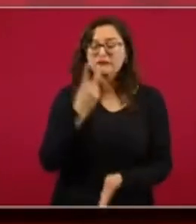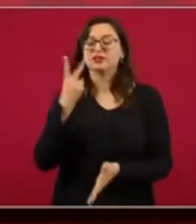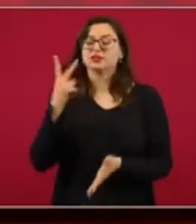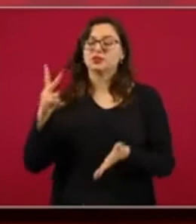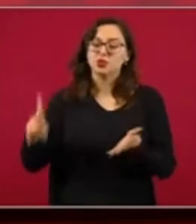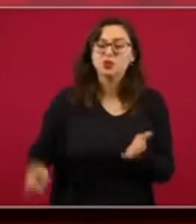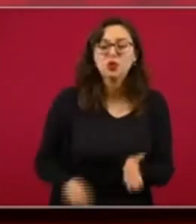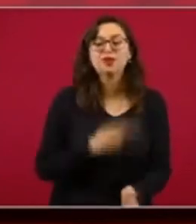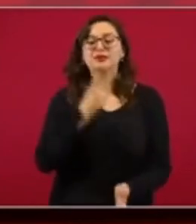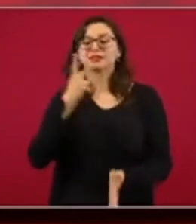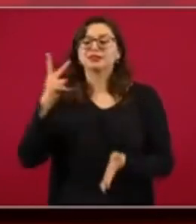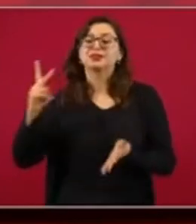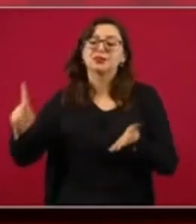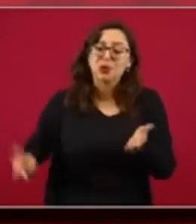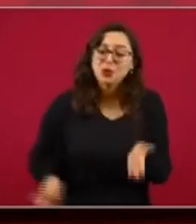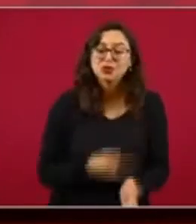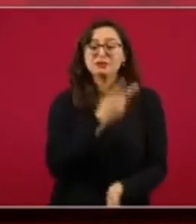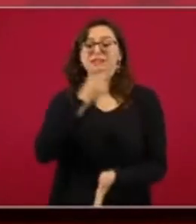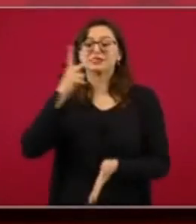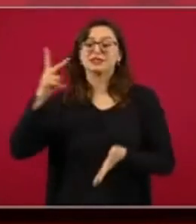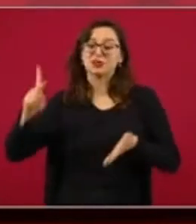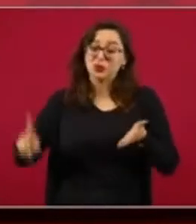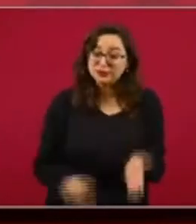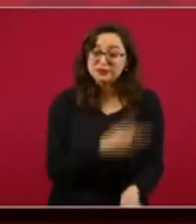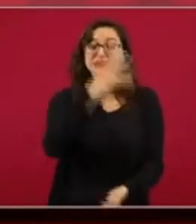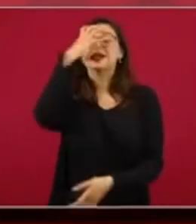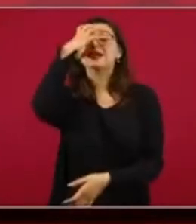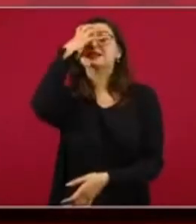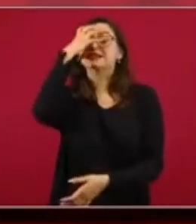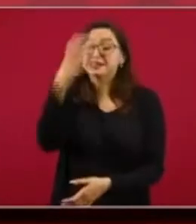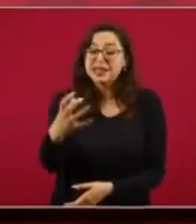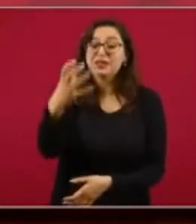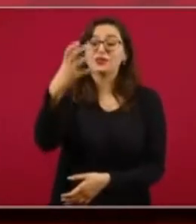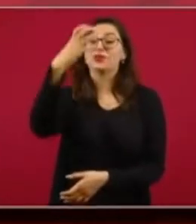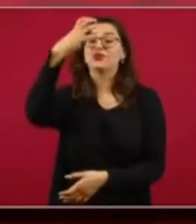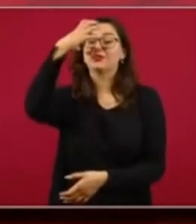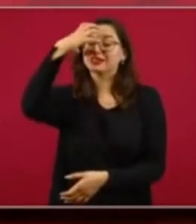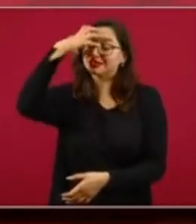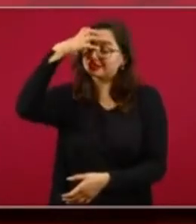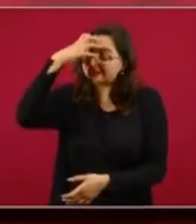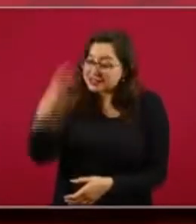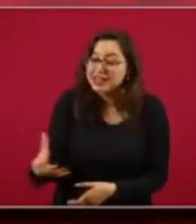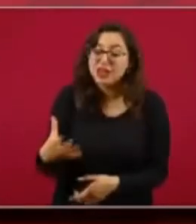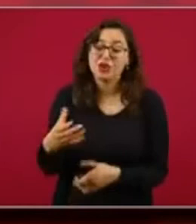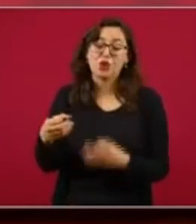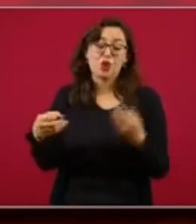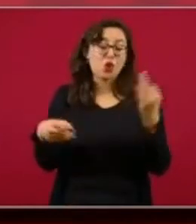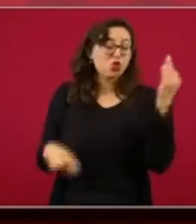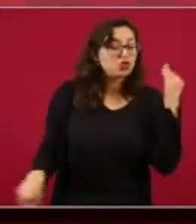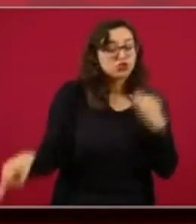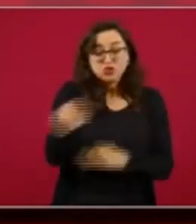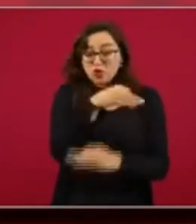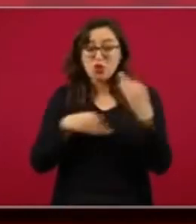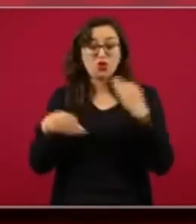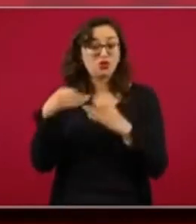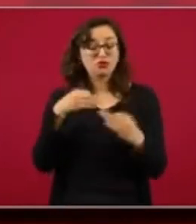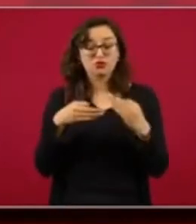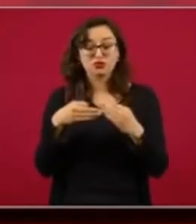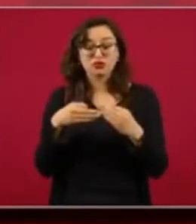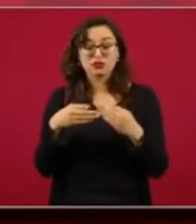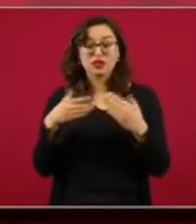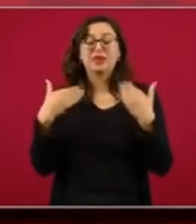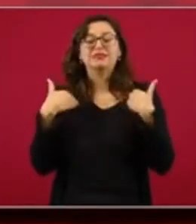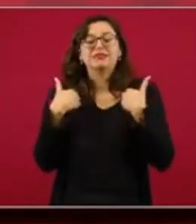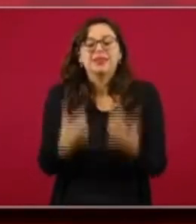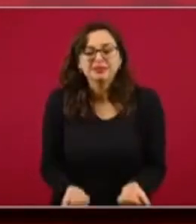repetido, persistente, consistente, a que todos y todas identifiquemos que la epidemia